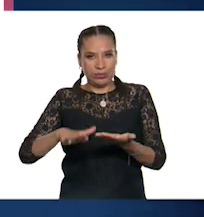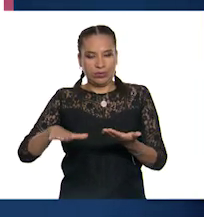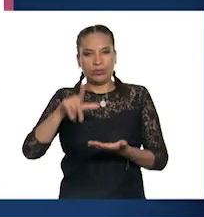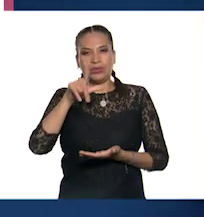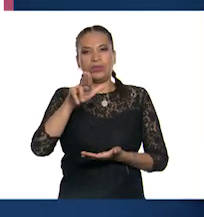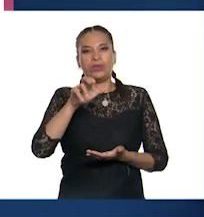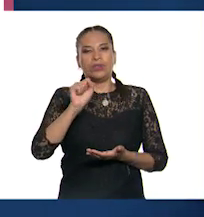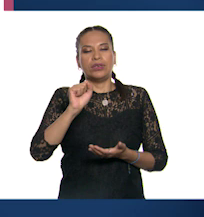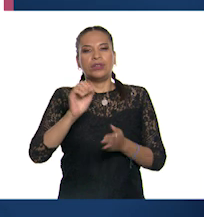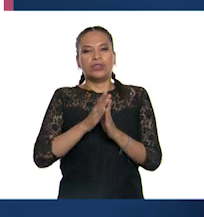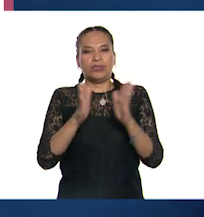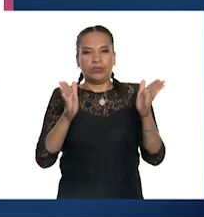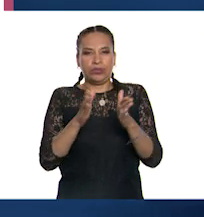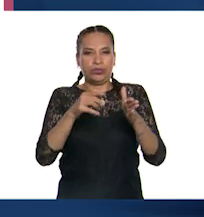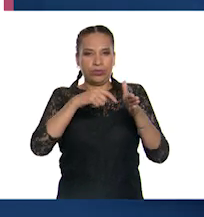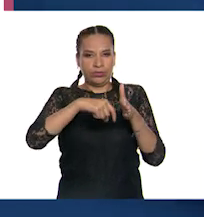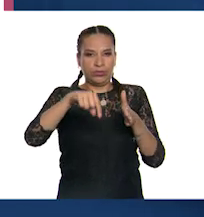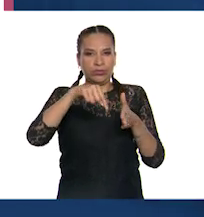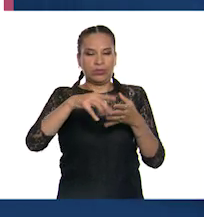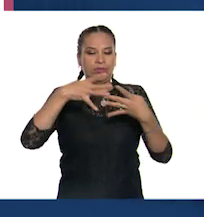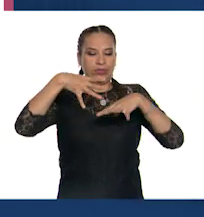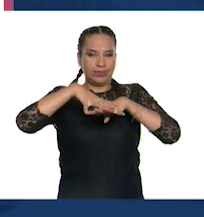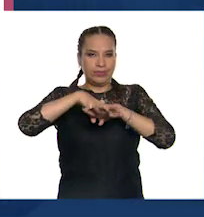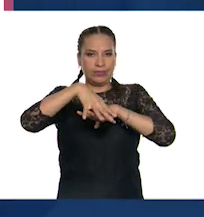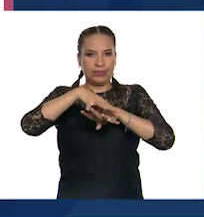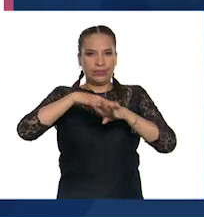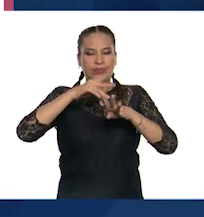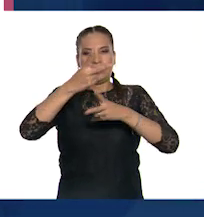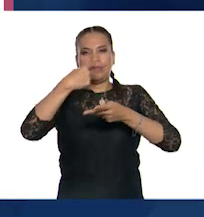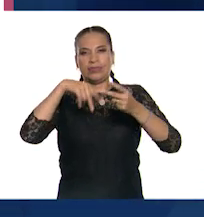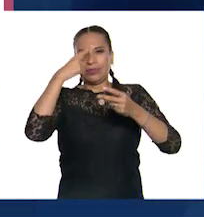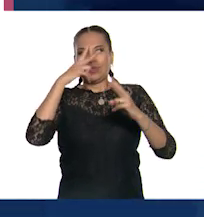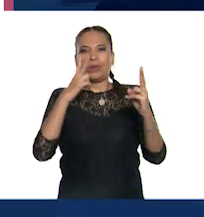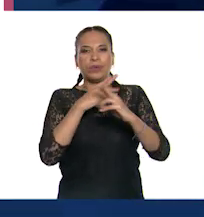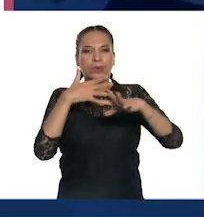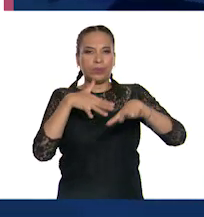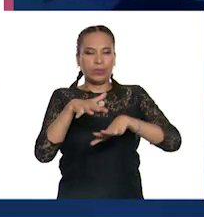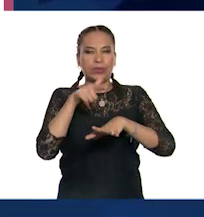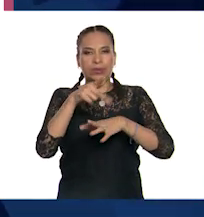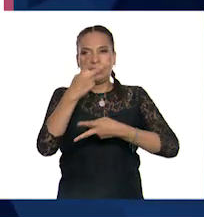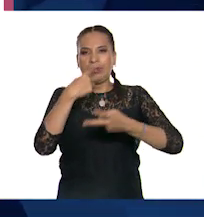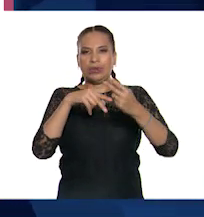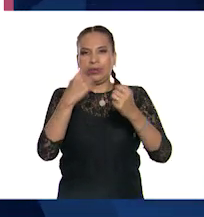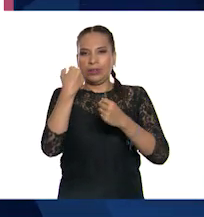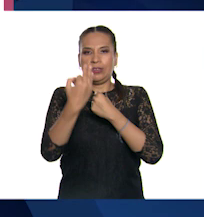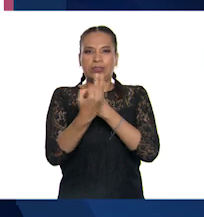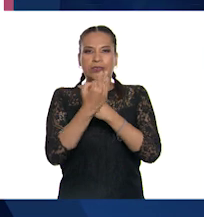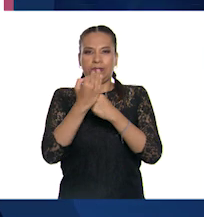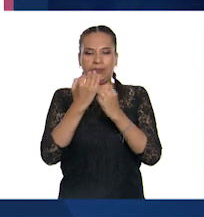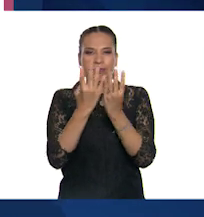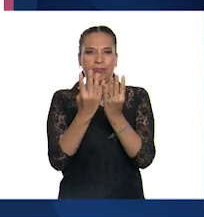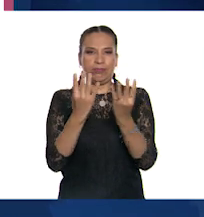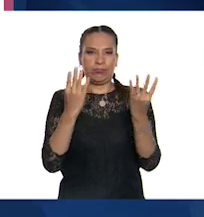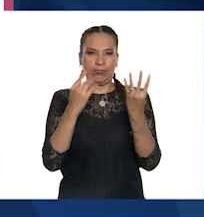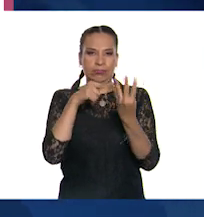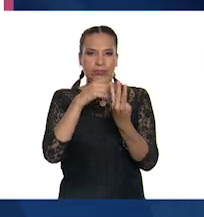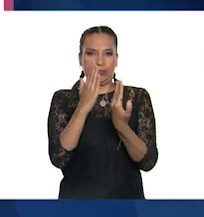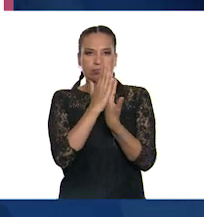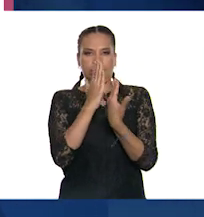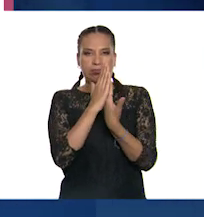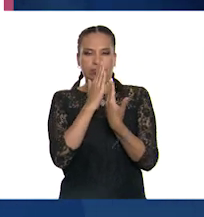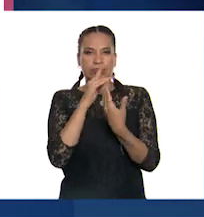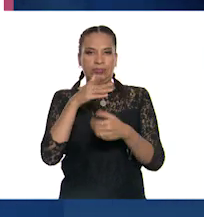Luis en un pequeño chiribitil formado con ramas que filtraban el aire y que se hallaba respaldado en una de las paredes